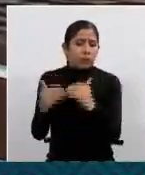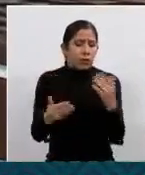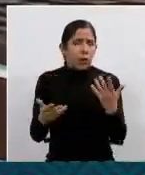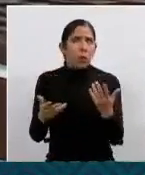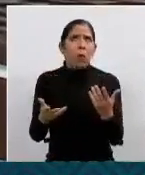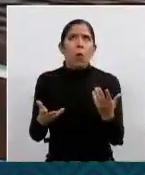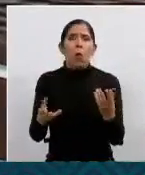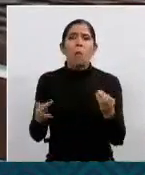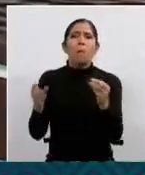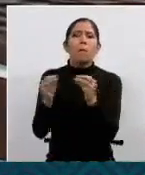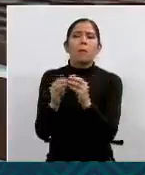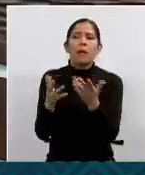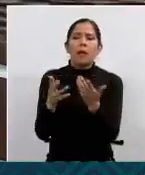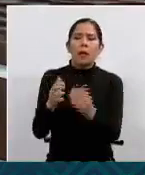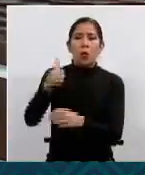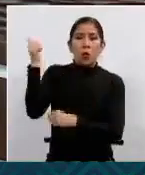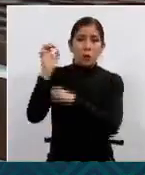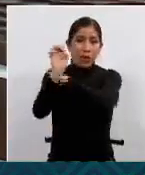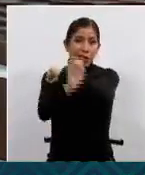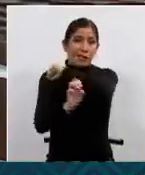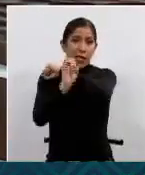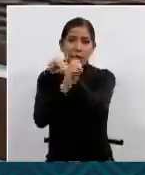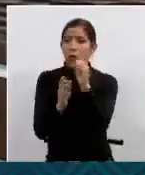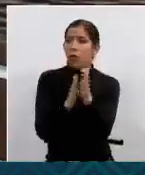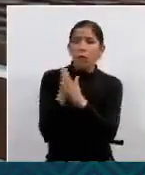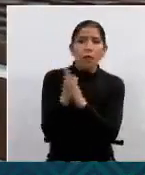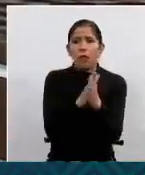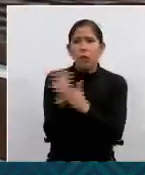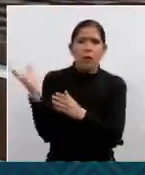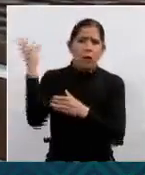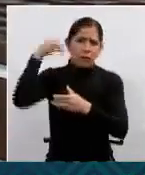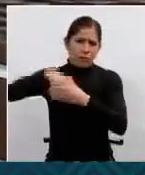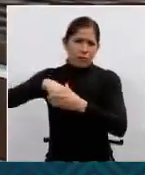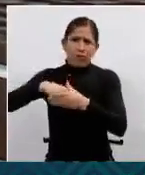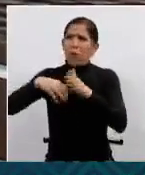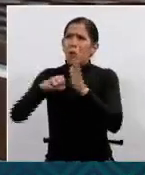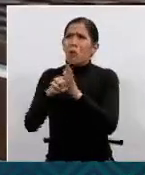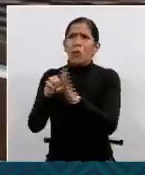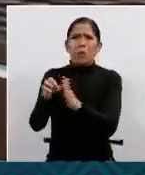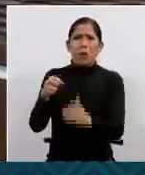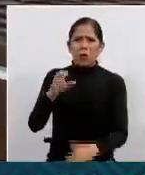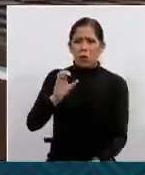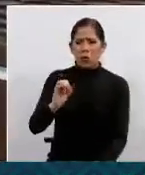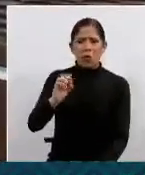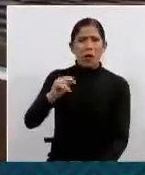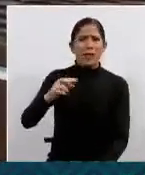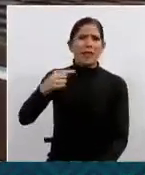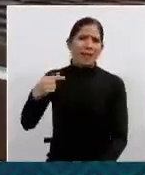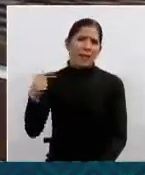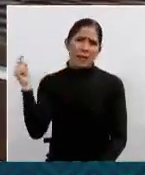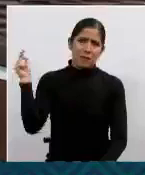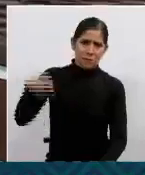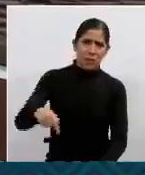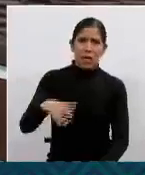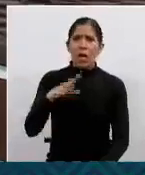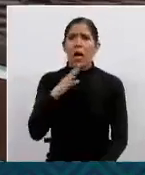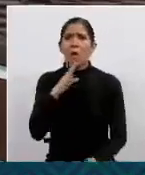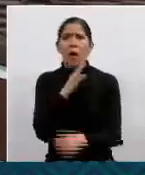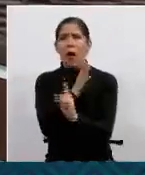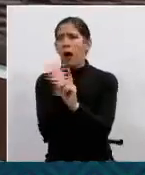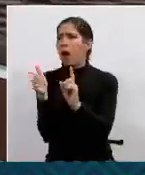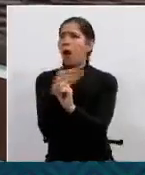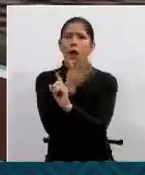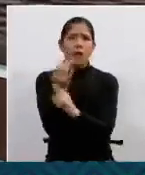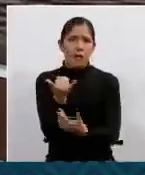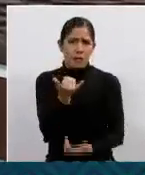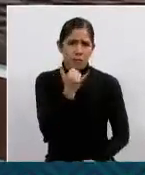intereses extranjeros, como estas organizaciones ONGs que vienen a hablar, a tergiversar inclusive